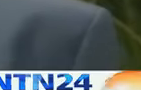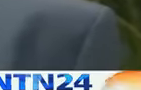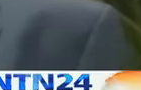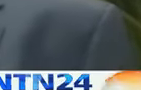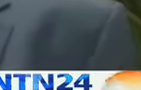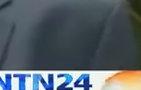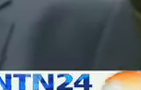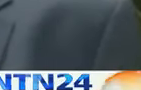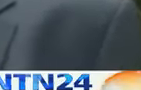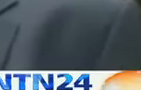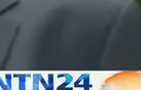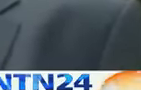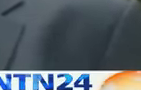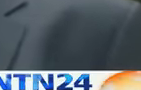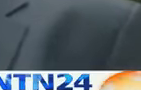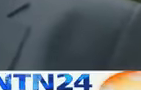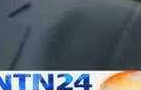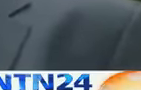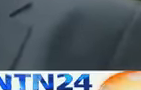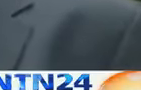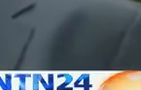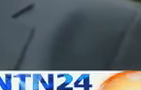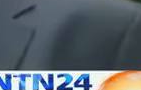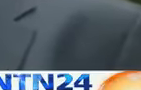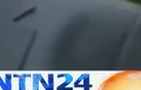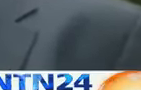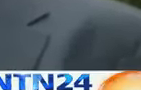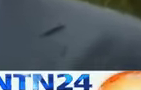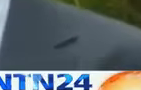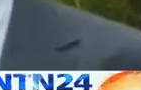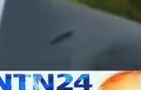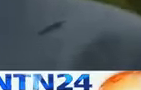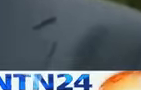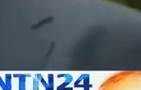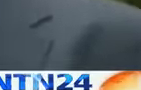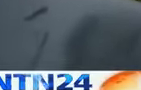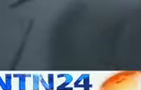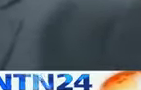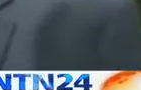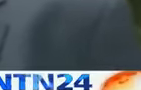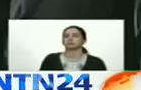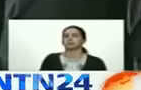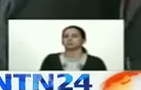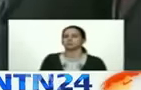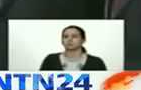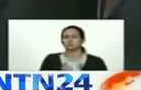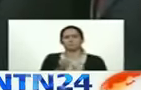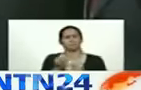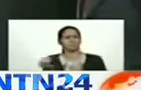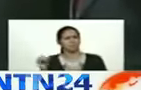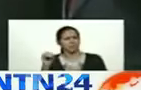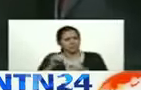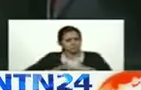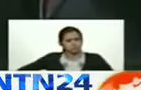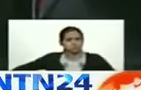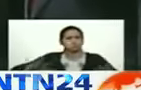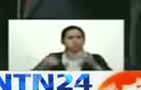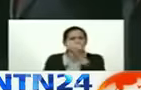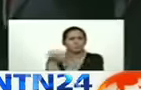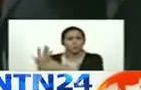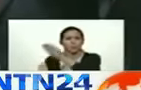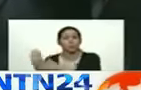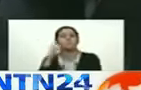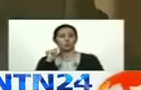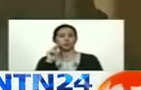en la economía venezolana. Es más, no es economista, es sociólogo. Entonces, un sociólogo es coordinador del gabinete económico en Venezuela. El nuevo vicepresidente tampoco escapó